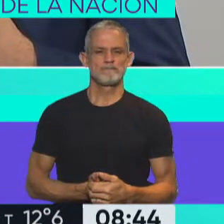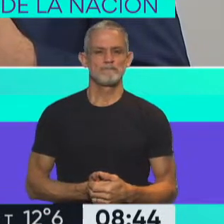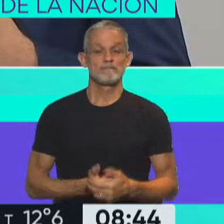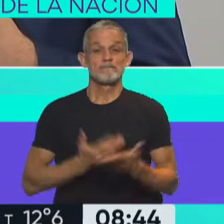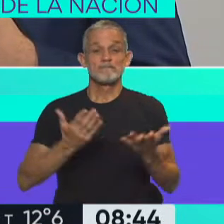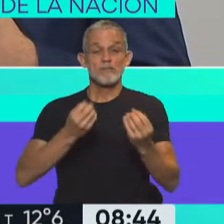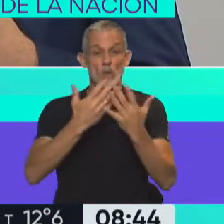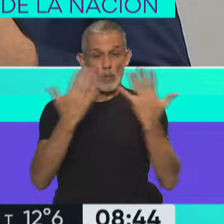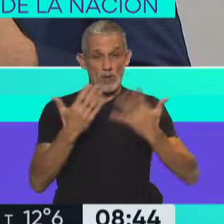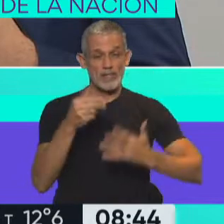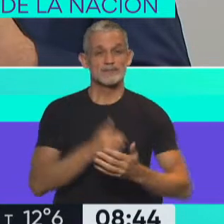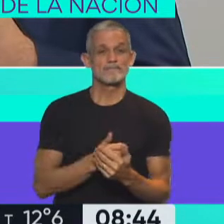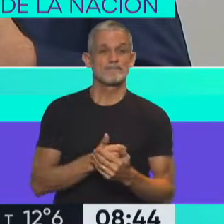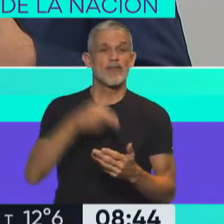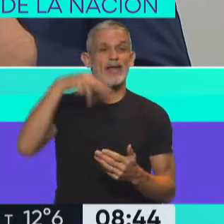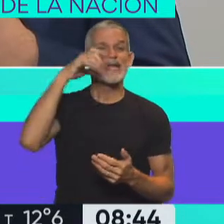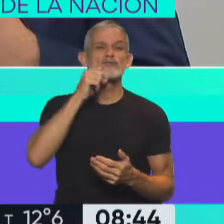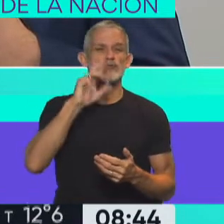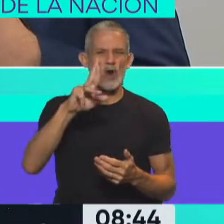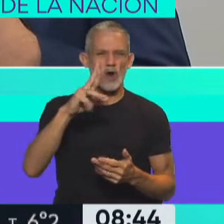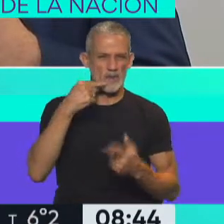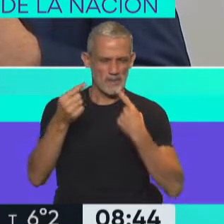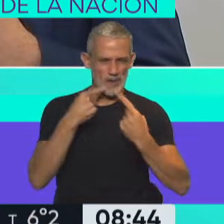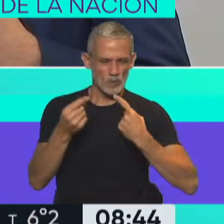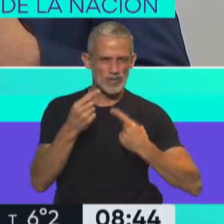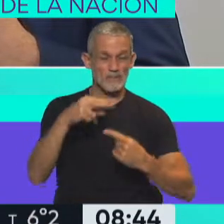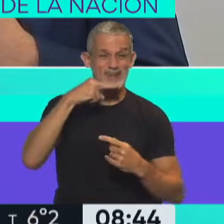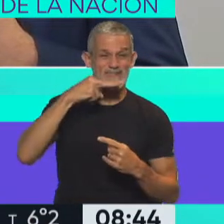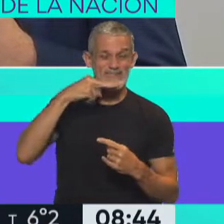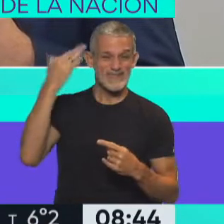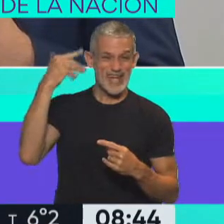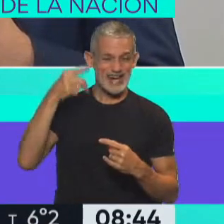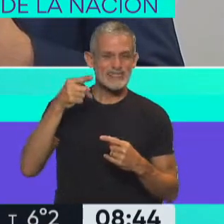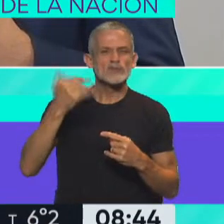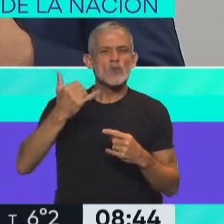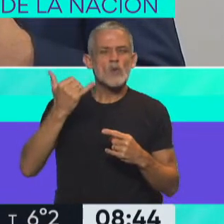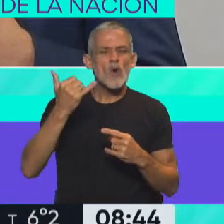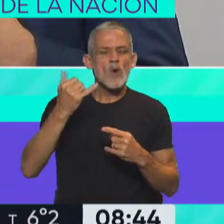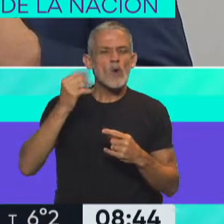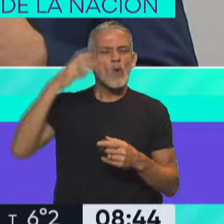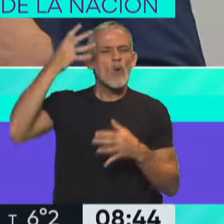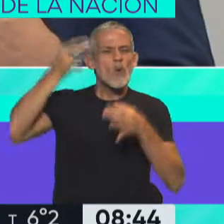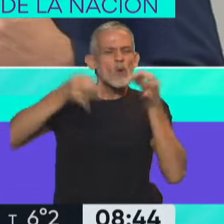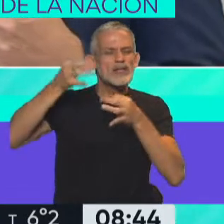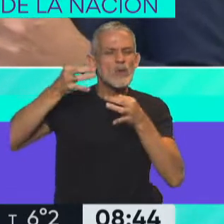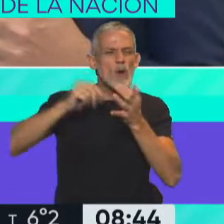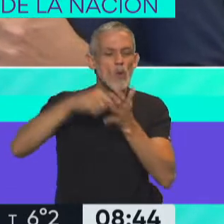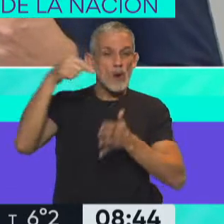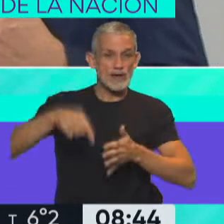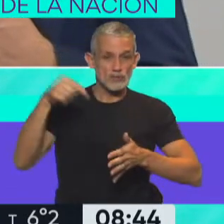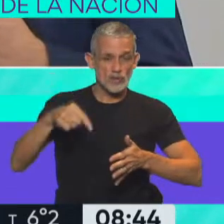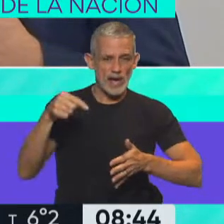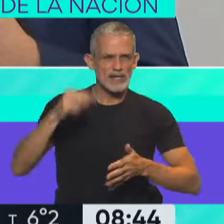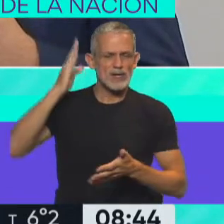Buen día, ministro. Quería preguntarle, el viernes hubo un fallo de un tribunal de la Ciudad de Buenos Aires